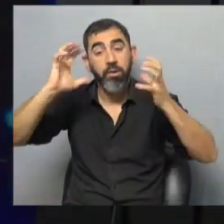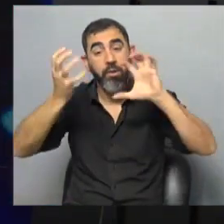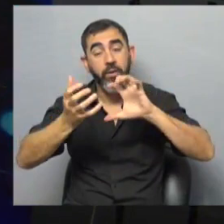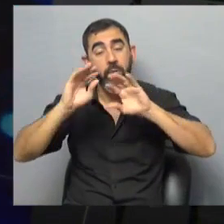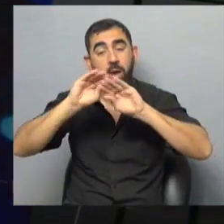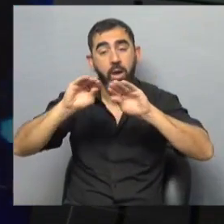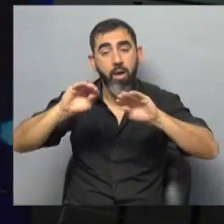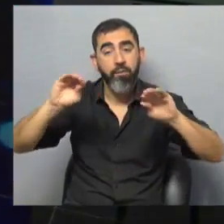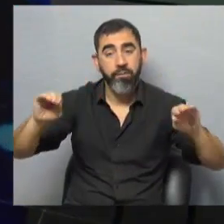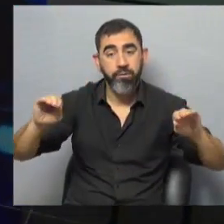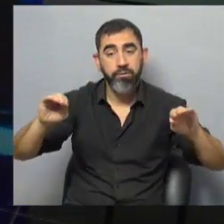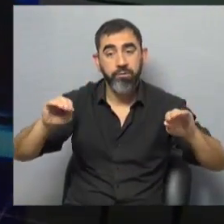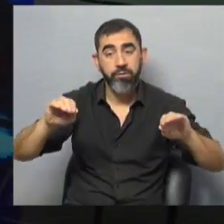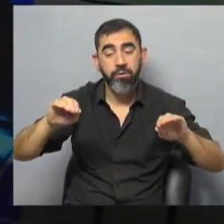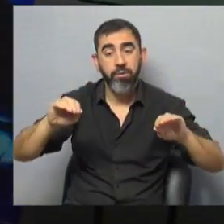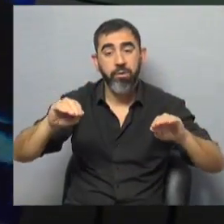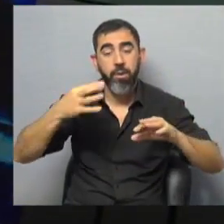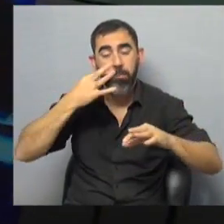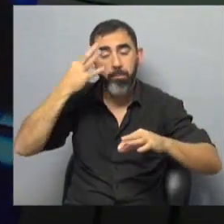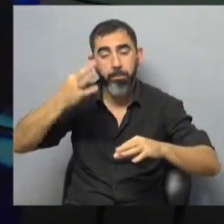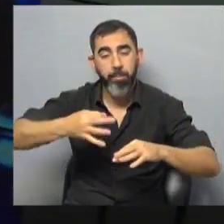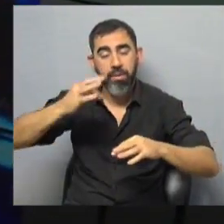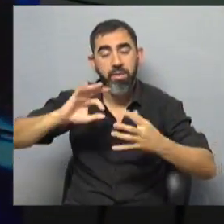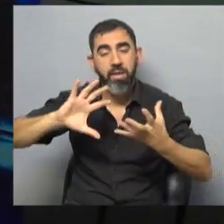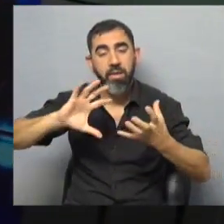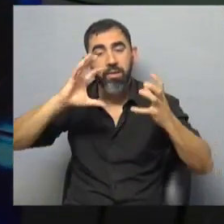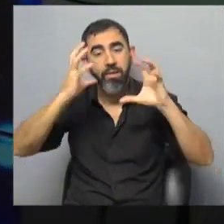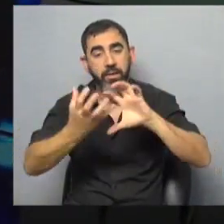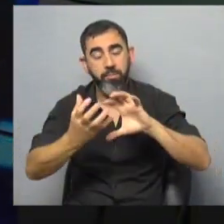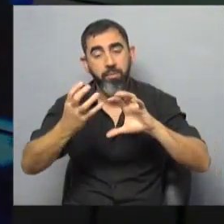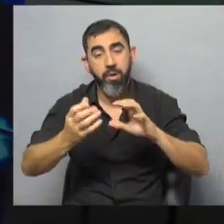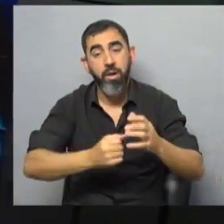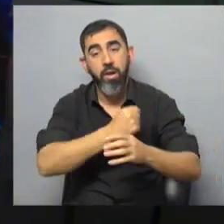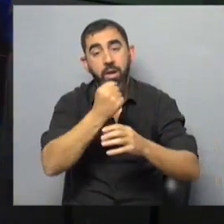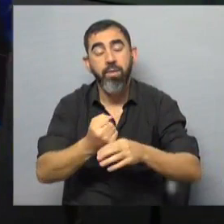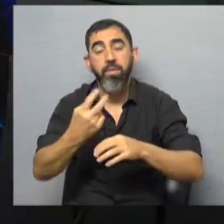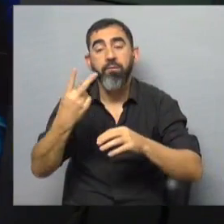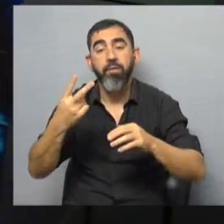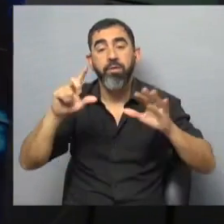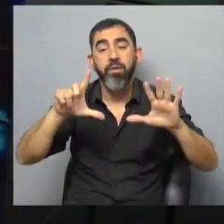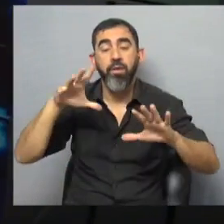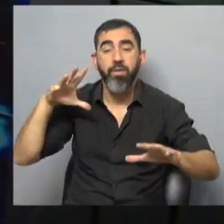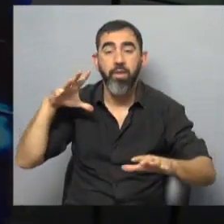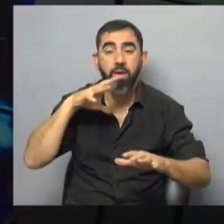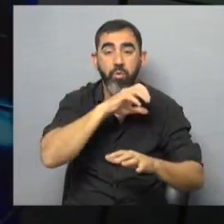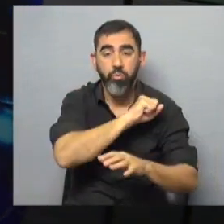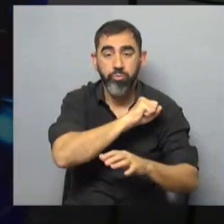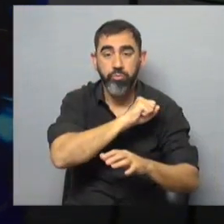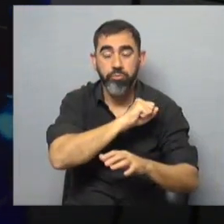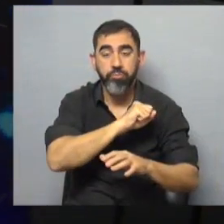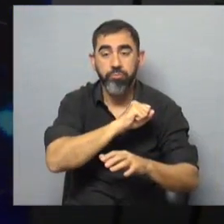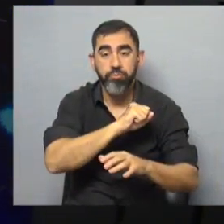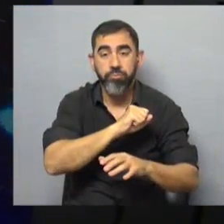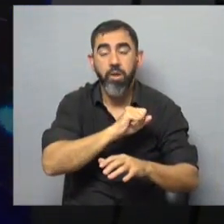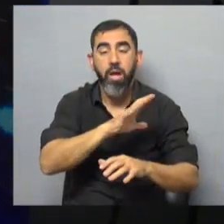de Meteorología emitió un pronóstico especial para los próximos días, hasta el 27 de agosto inclusive, y si bien